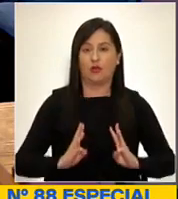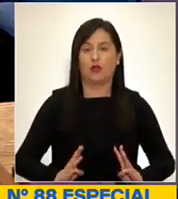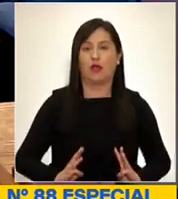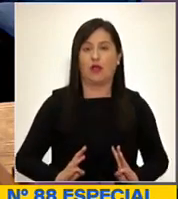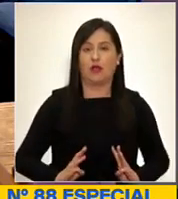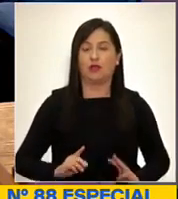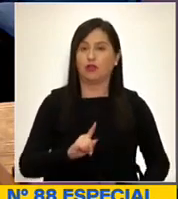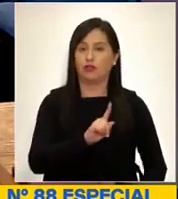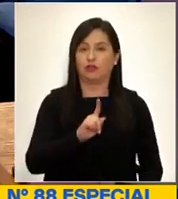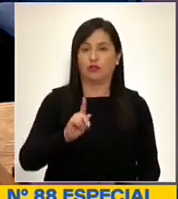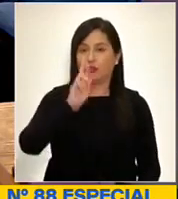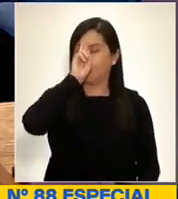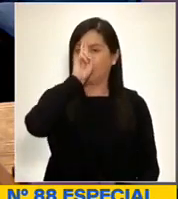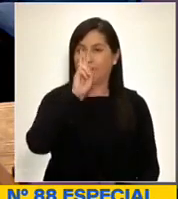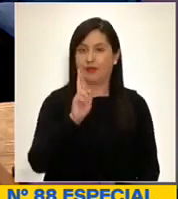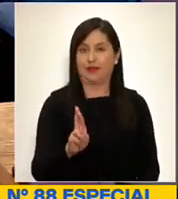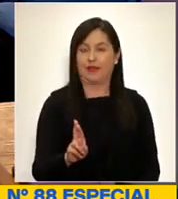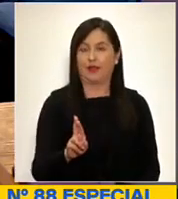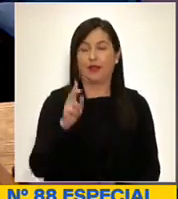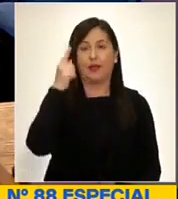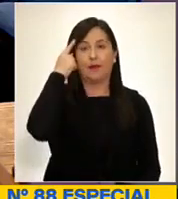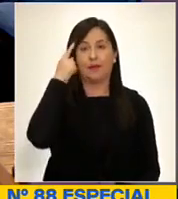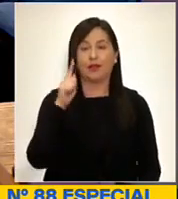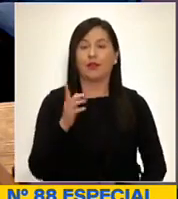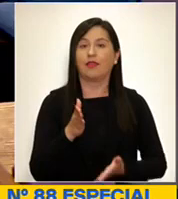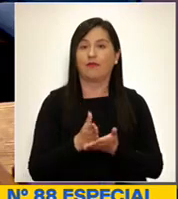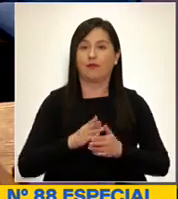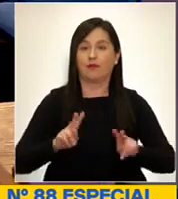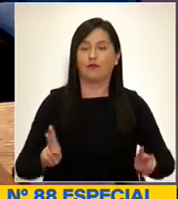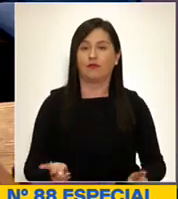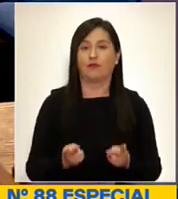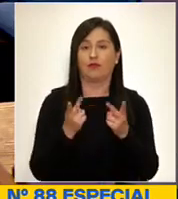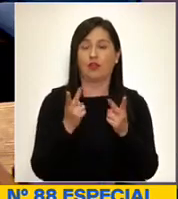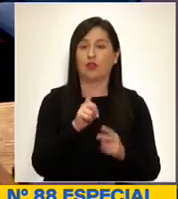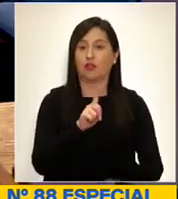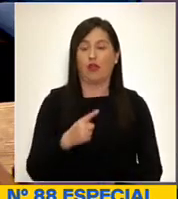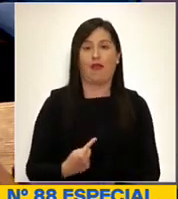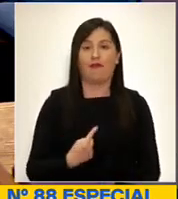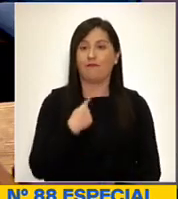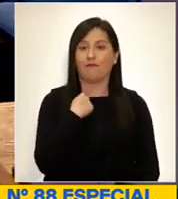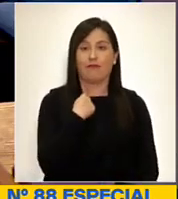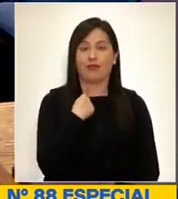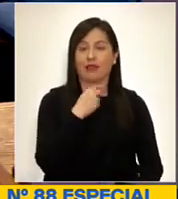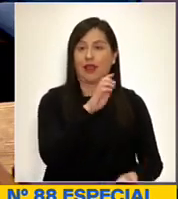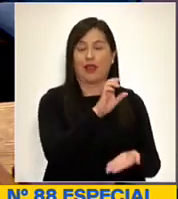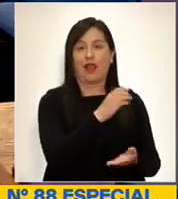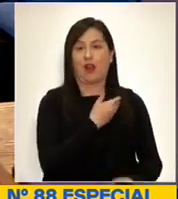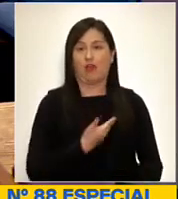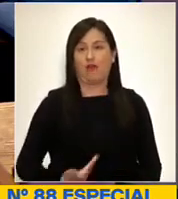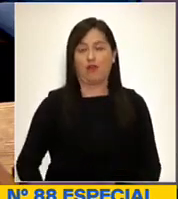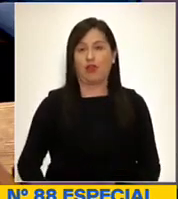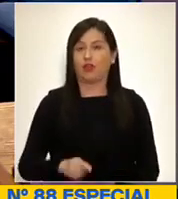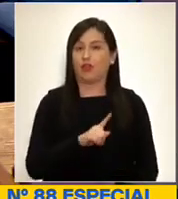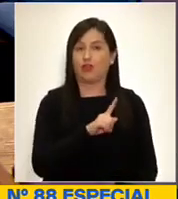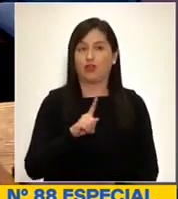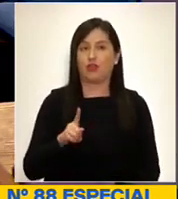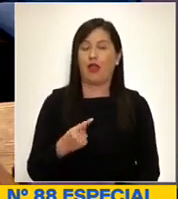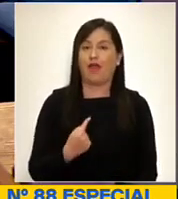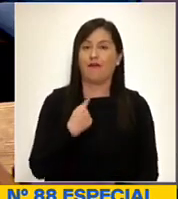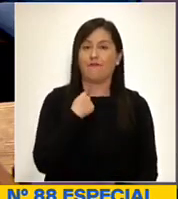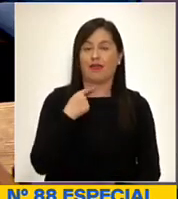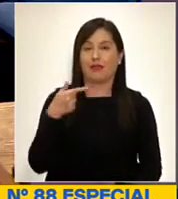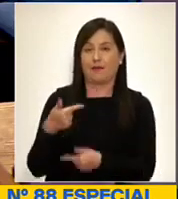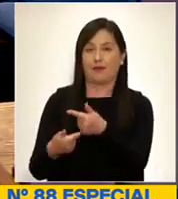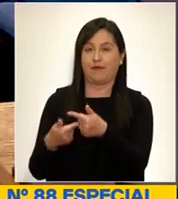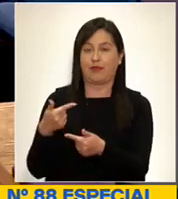encima Pero hay que salvar una coyuntura que no afecta al gobierno no nos afecta solamente a los políticos le afecta a la